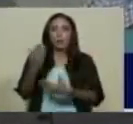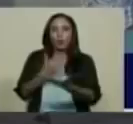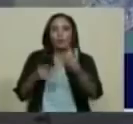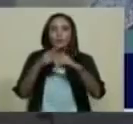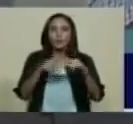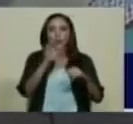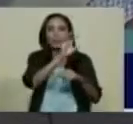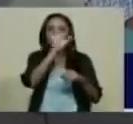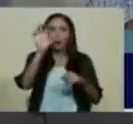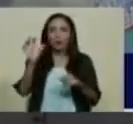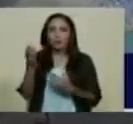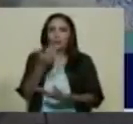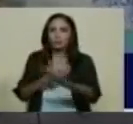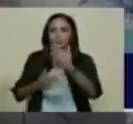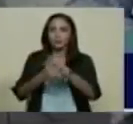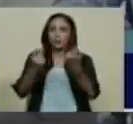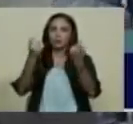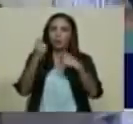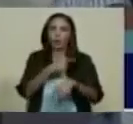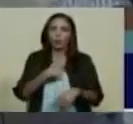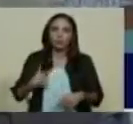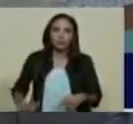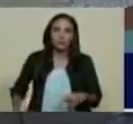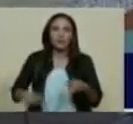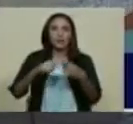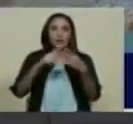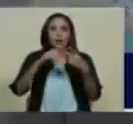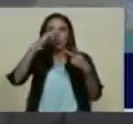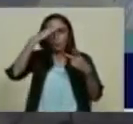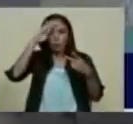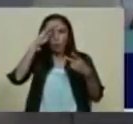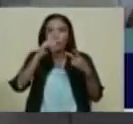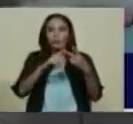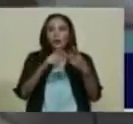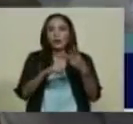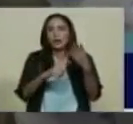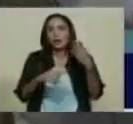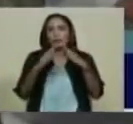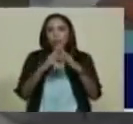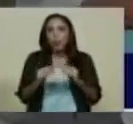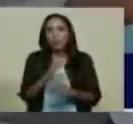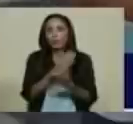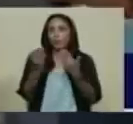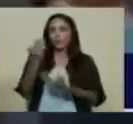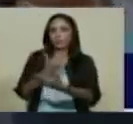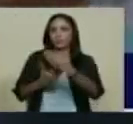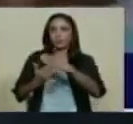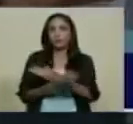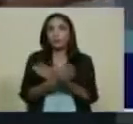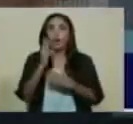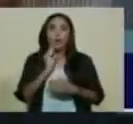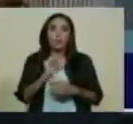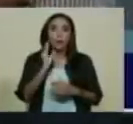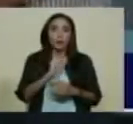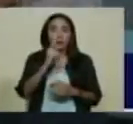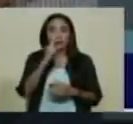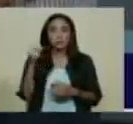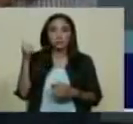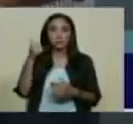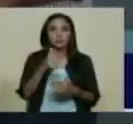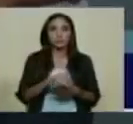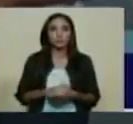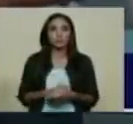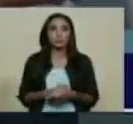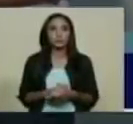hermana República de China, con los hermanos cubanos, todas las fortalezas que hoy estamos obteniendo y esta nueva experiencia, y sabemos que